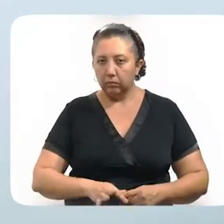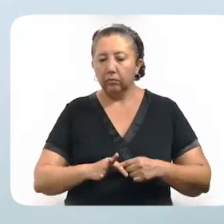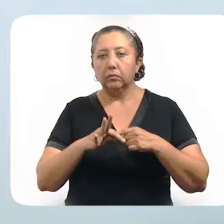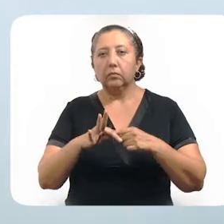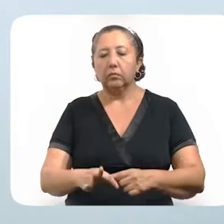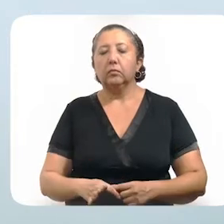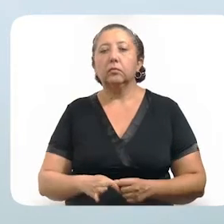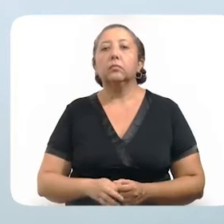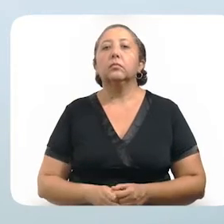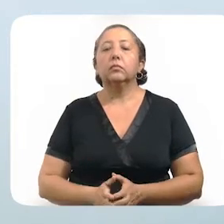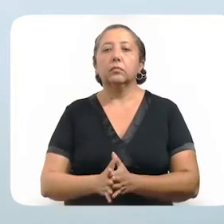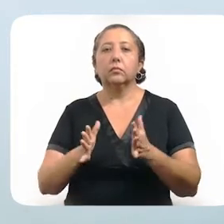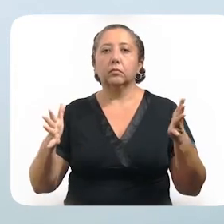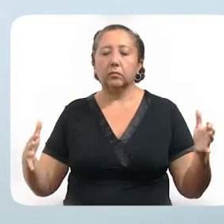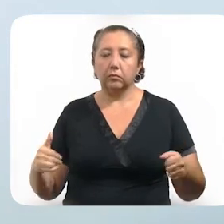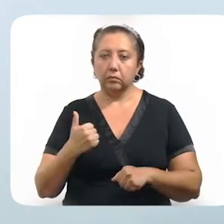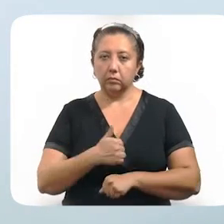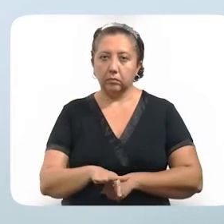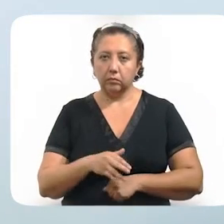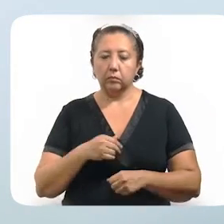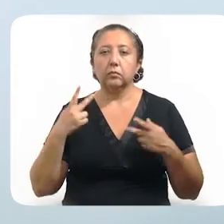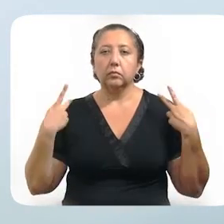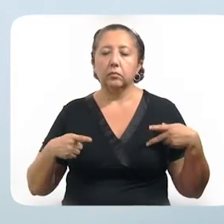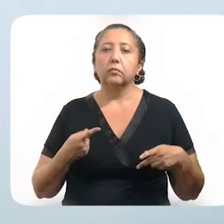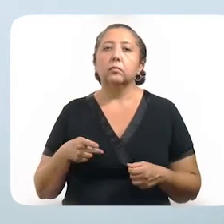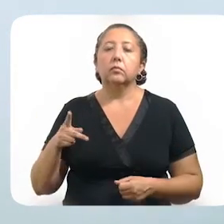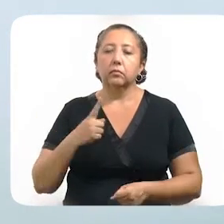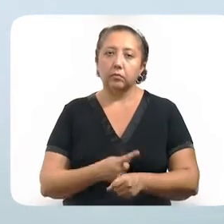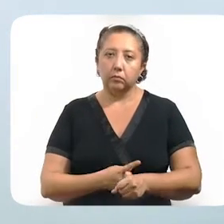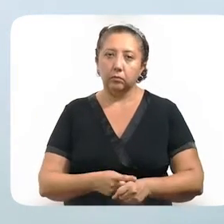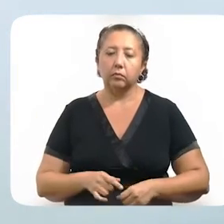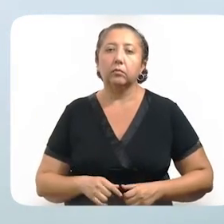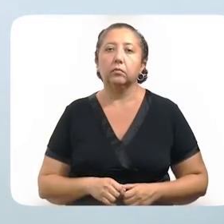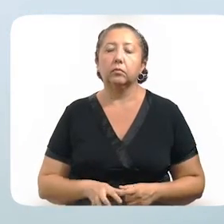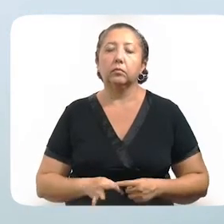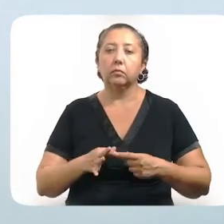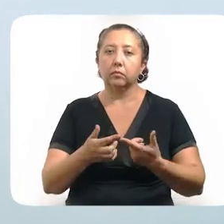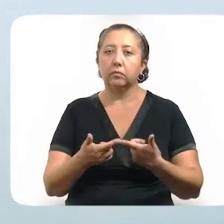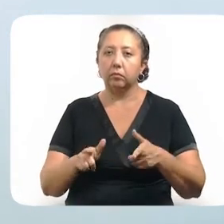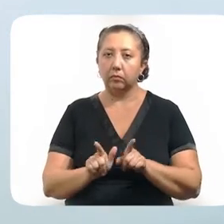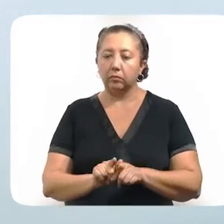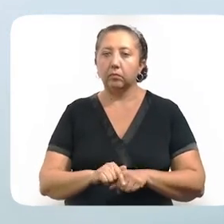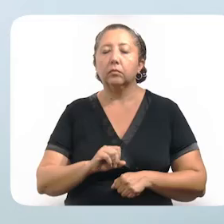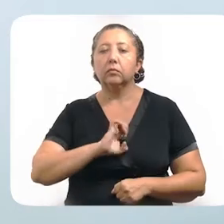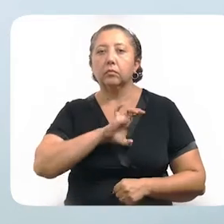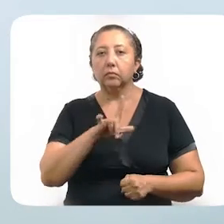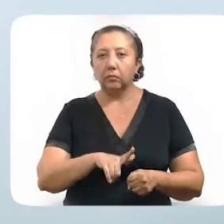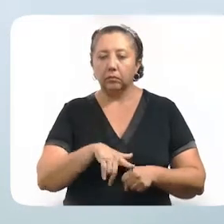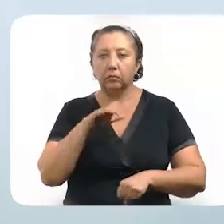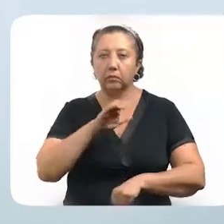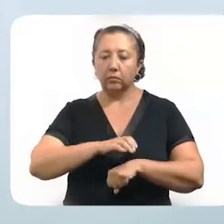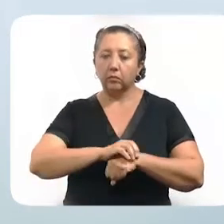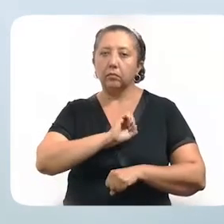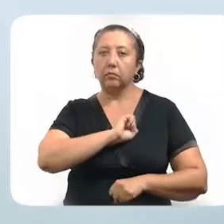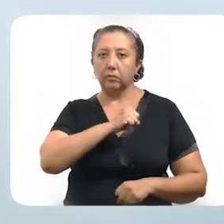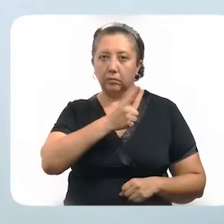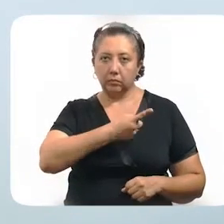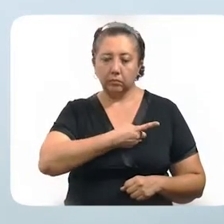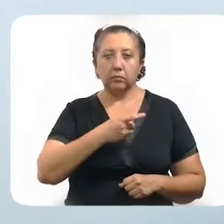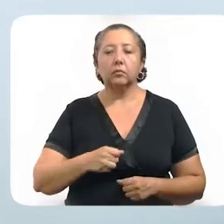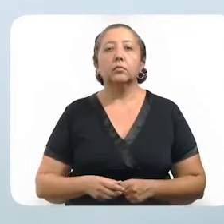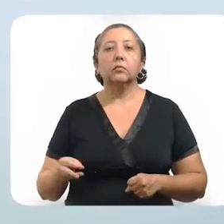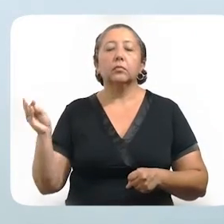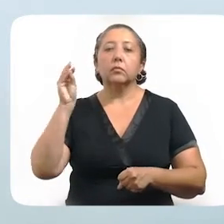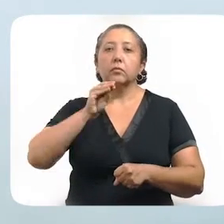presentan una tendencia al alza en el número de personas contagiadas a la presencia de las brigadas especiales de amigos de la salud